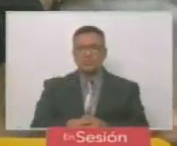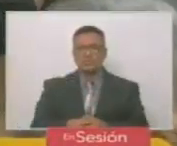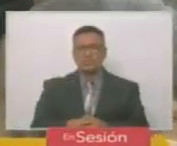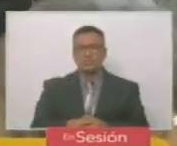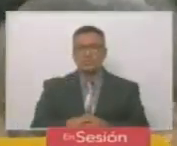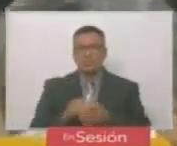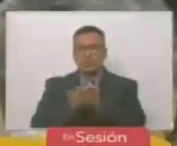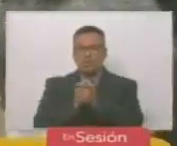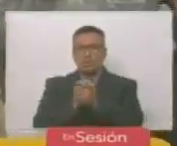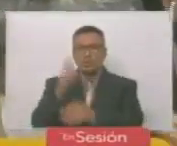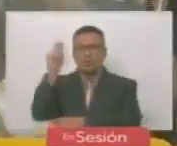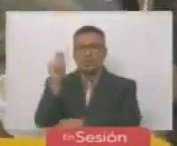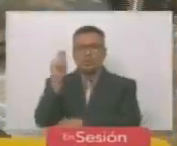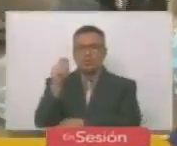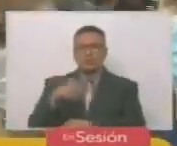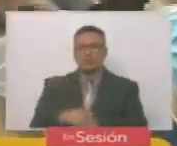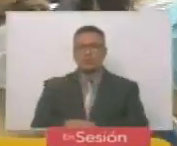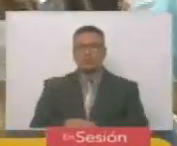colegas diputados,